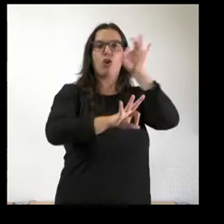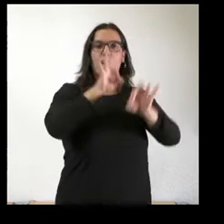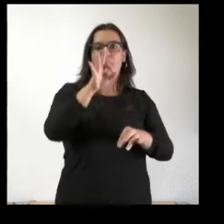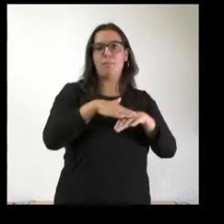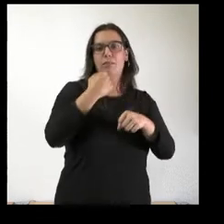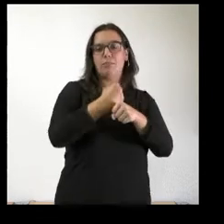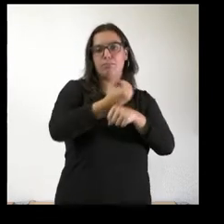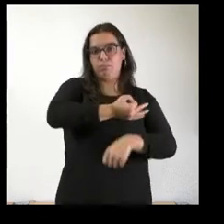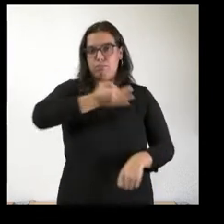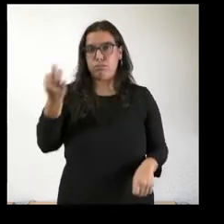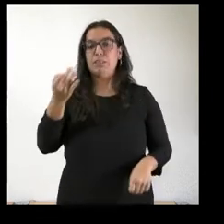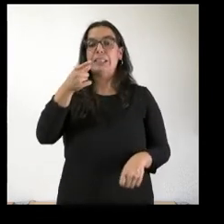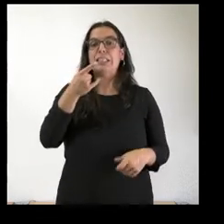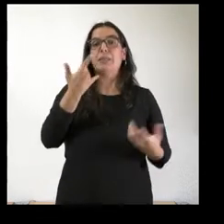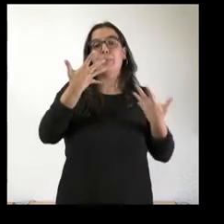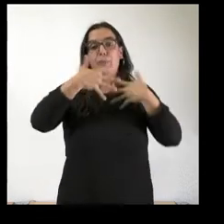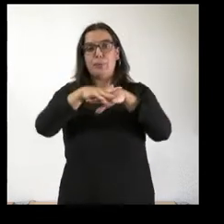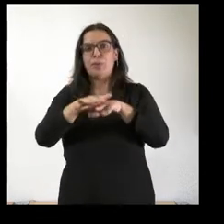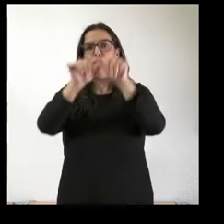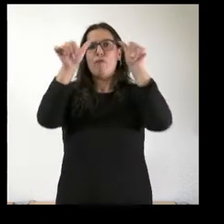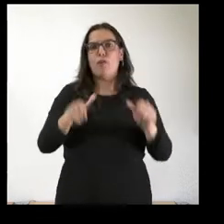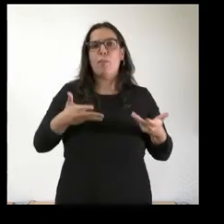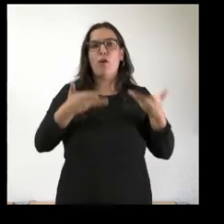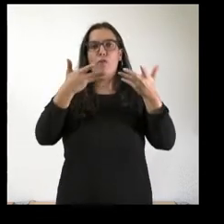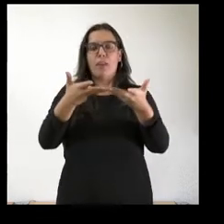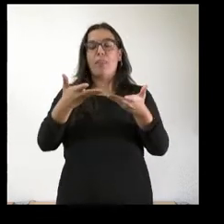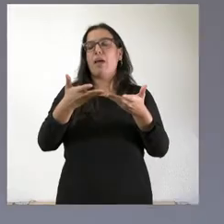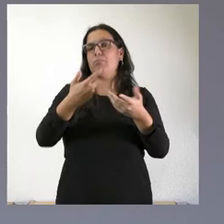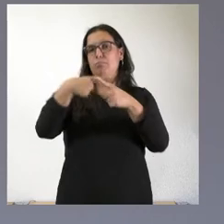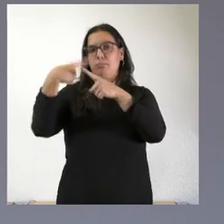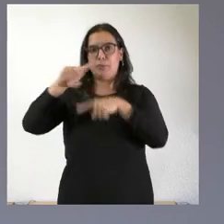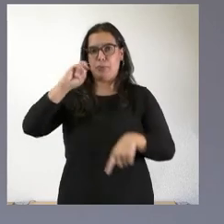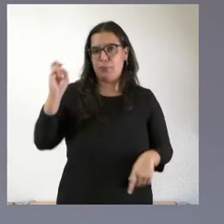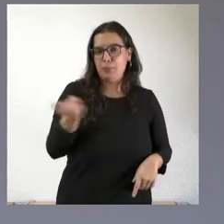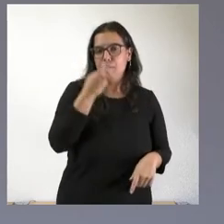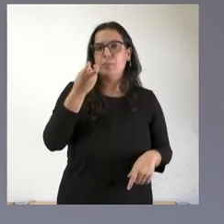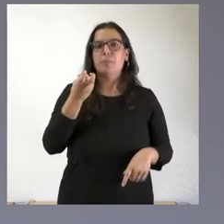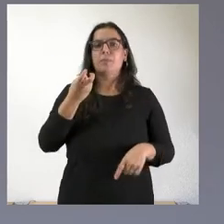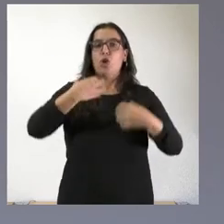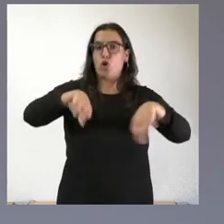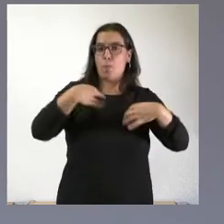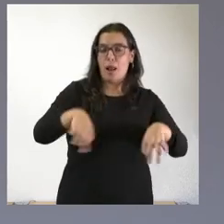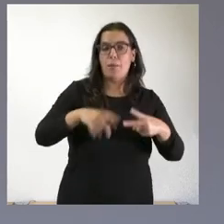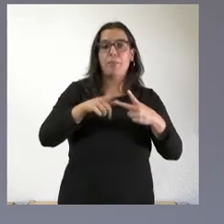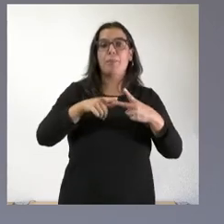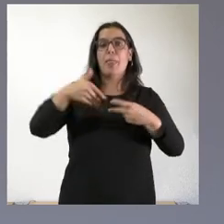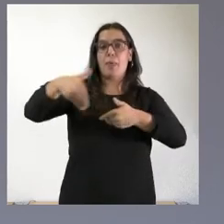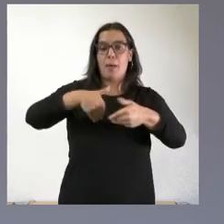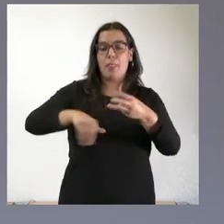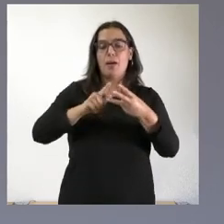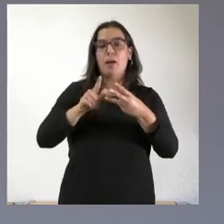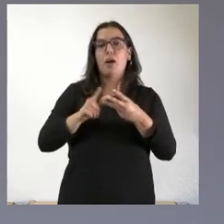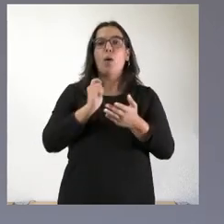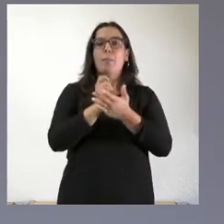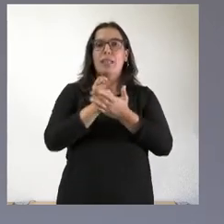sistema. Y se integrarán las diferentes fórmulas de prestación del servicio de transporte por carretera, el regular convencional, el de la demanda y el de